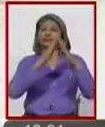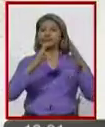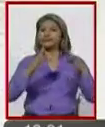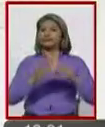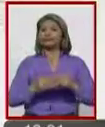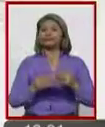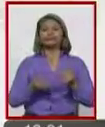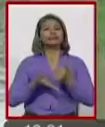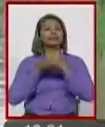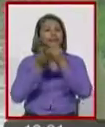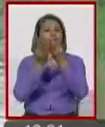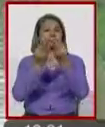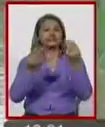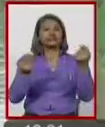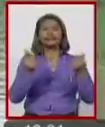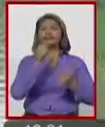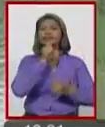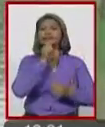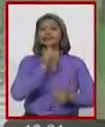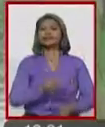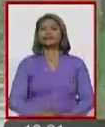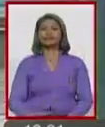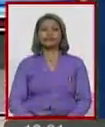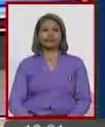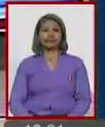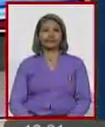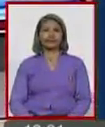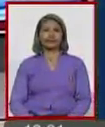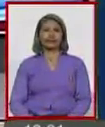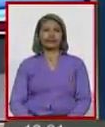que realicen el desagüe correspondiente.